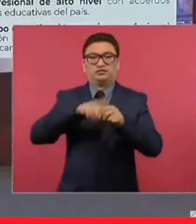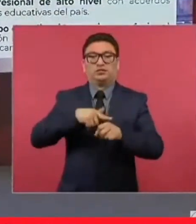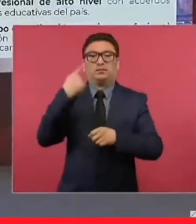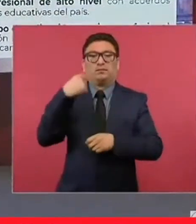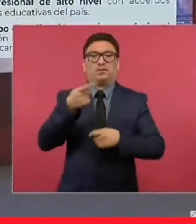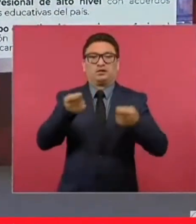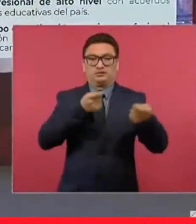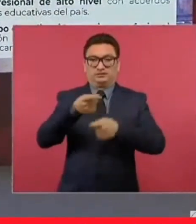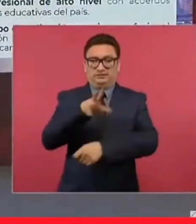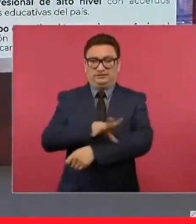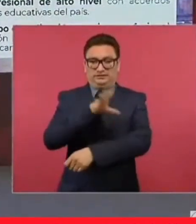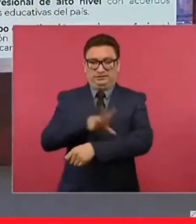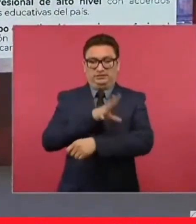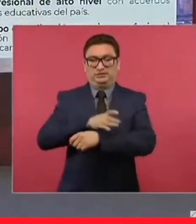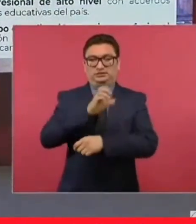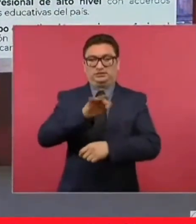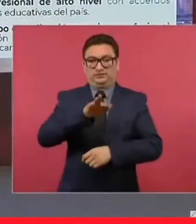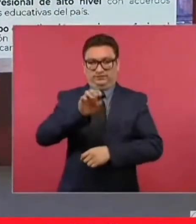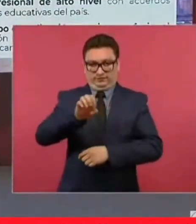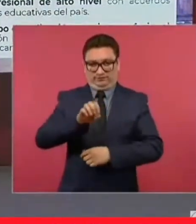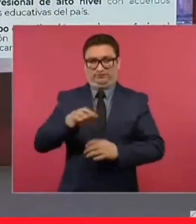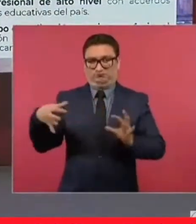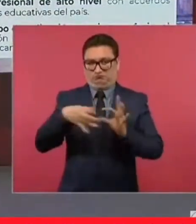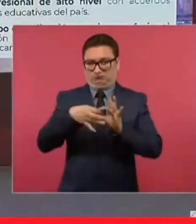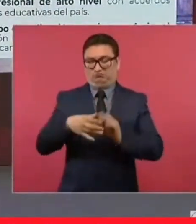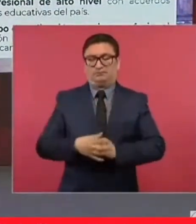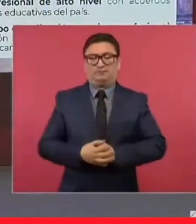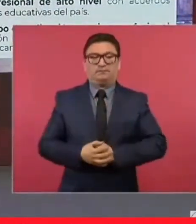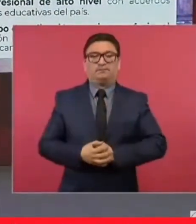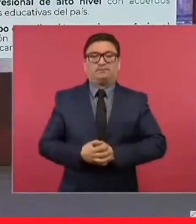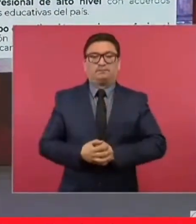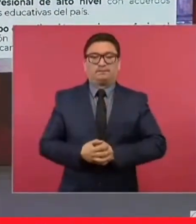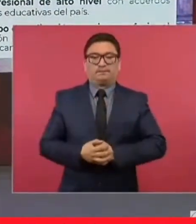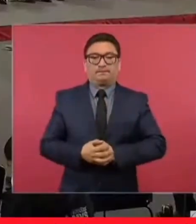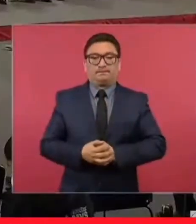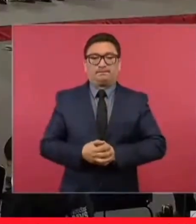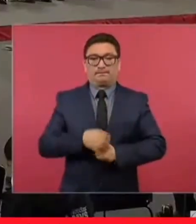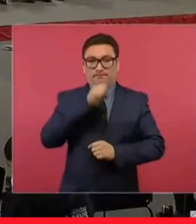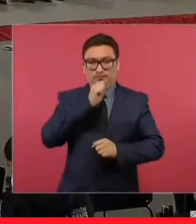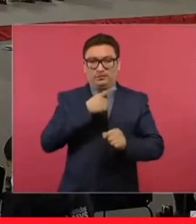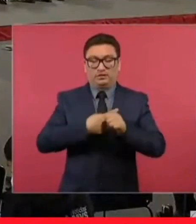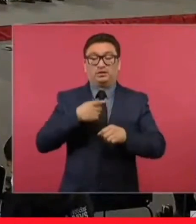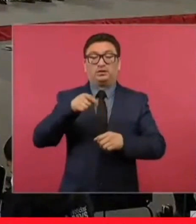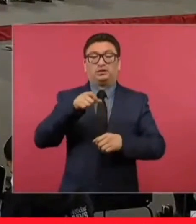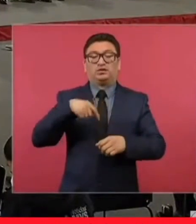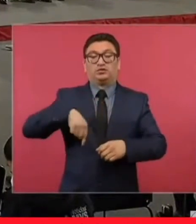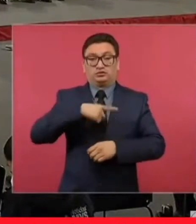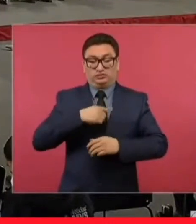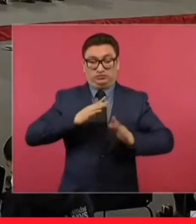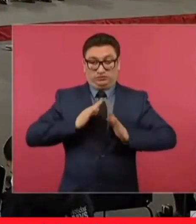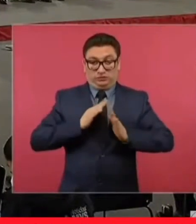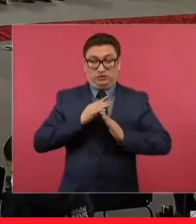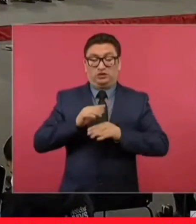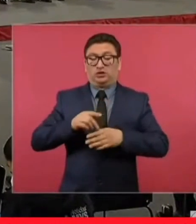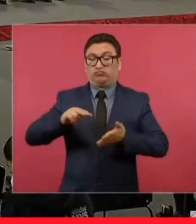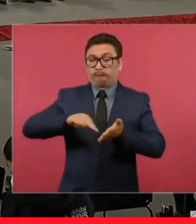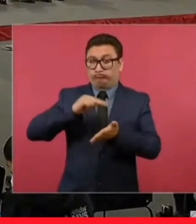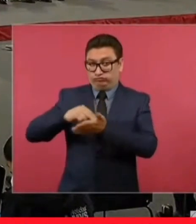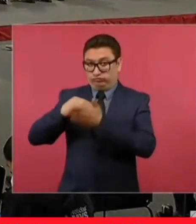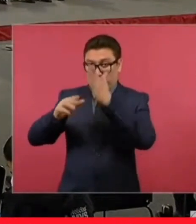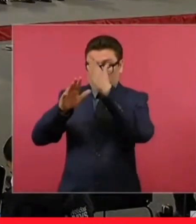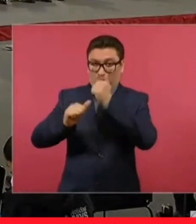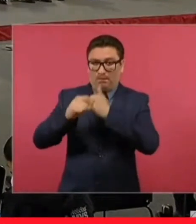Energía y la Comisión Federal de Electricidad. Además, la Secretaría de la Defensa Nacional ha firmado acuerdos